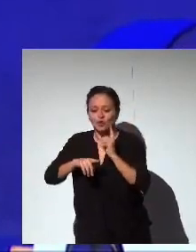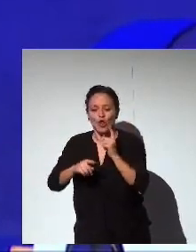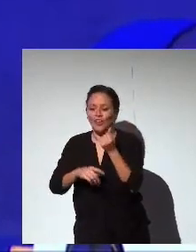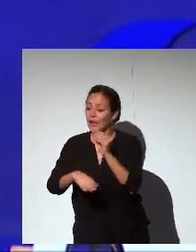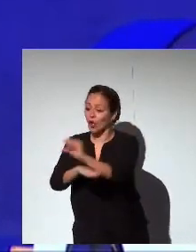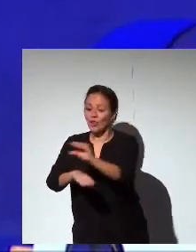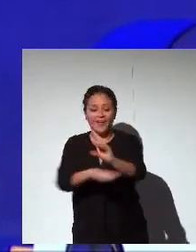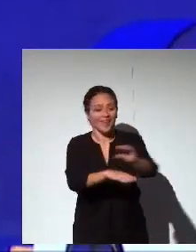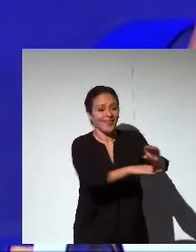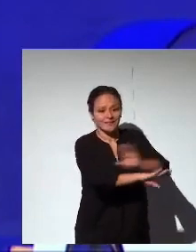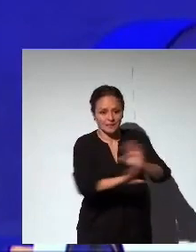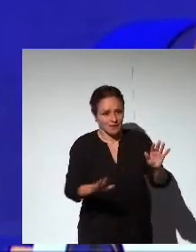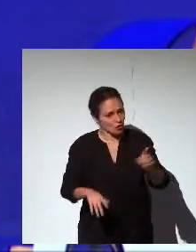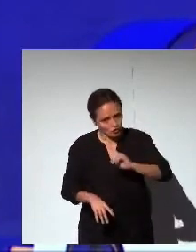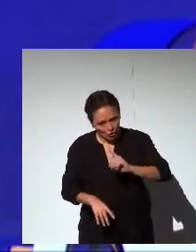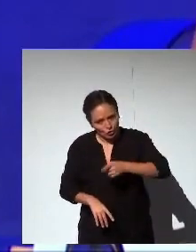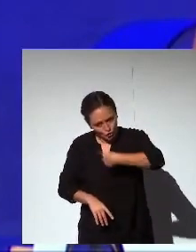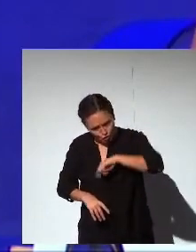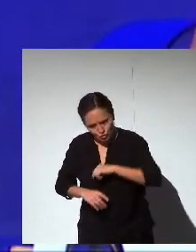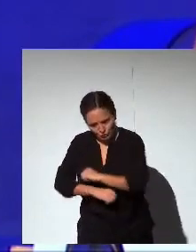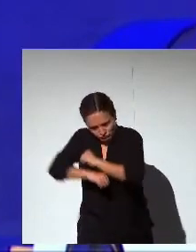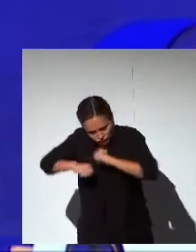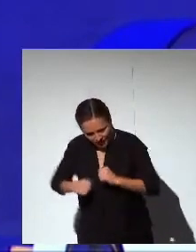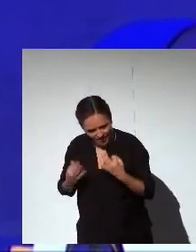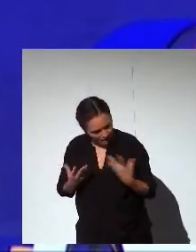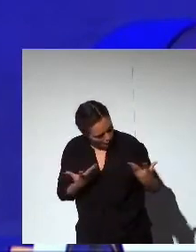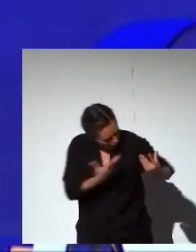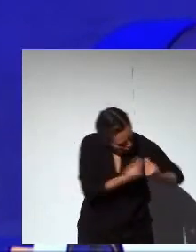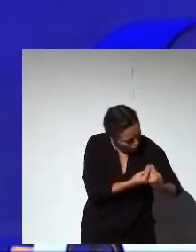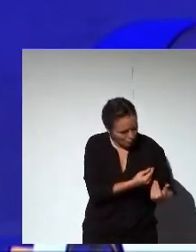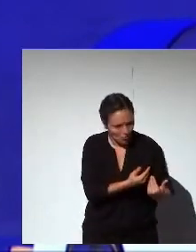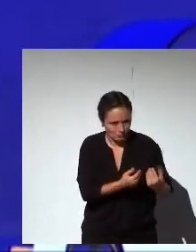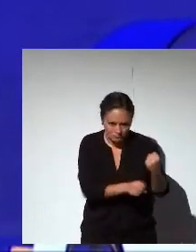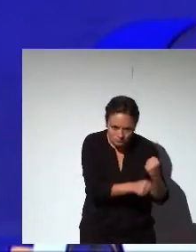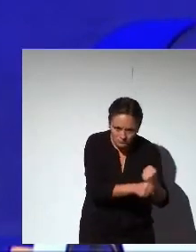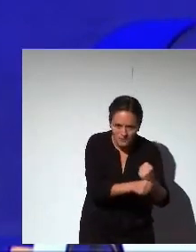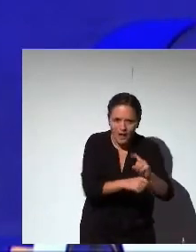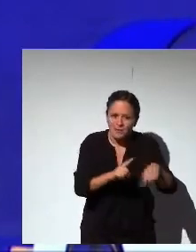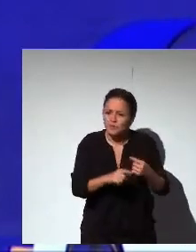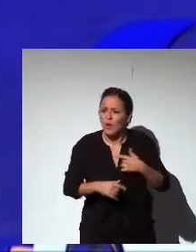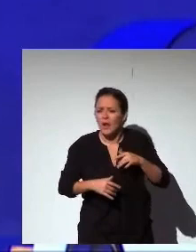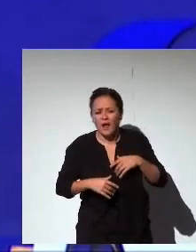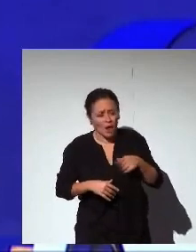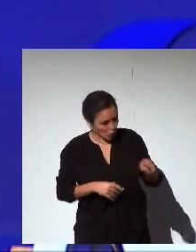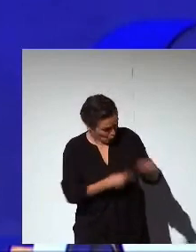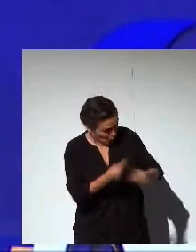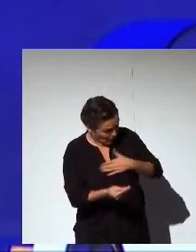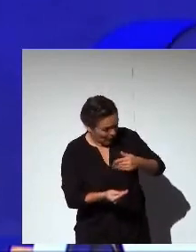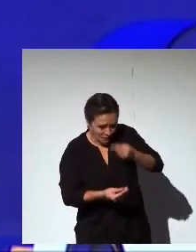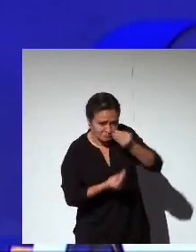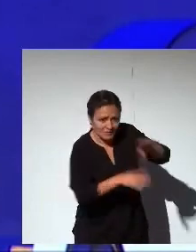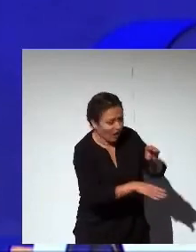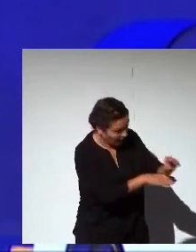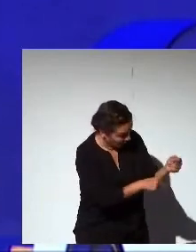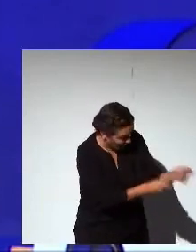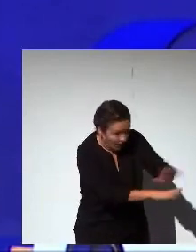administraciones públicas nos tenemos que reforzar y trabajar de la mano con ustedes. No, insisto, no hacer dejación de funciones. Y yo creo que eso, este Gobierno, con